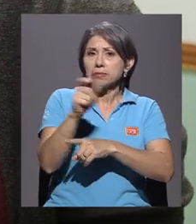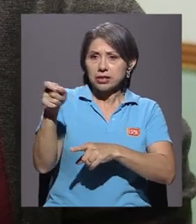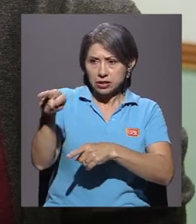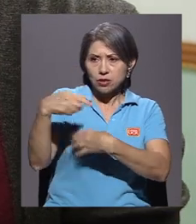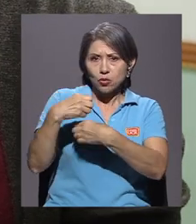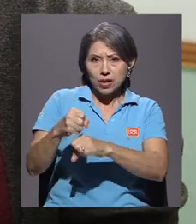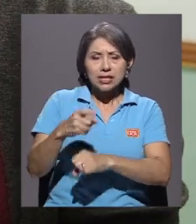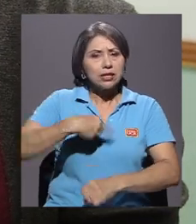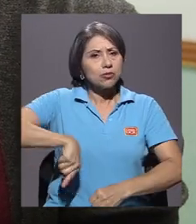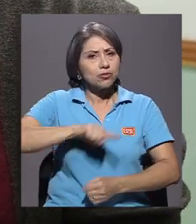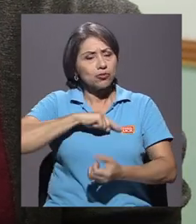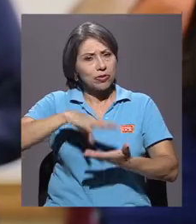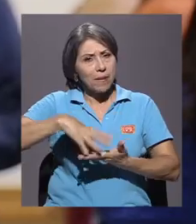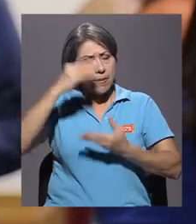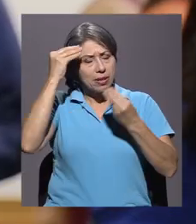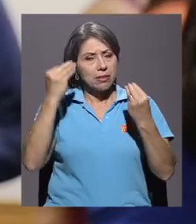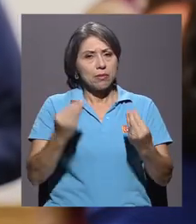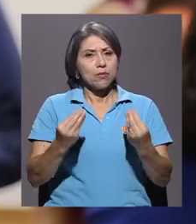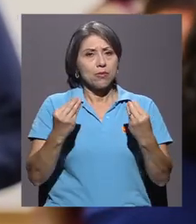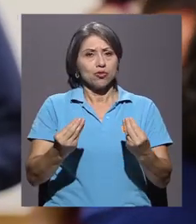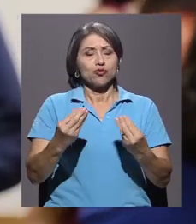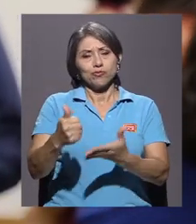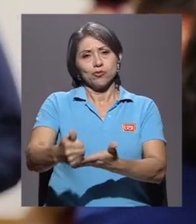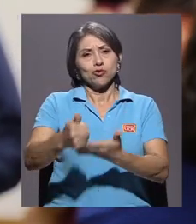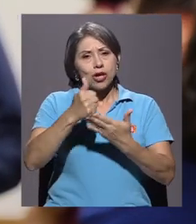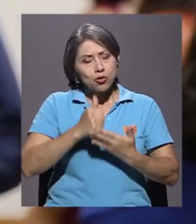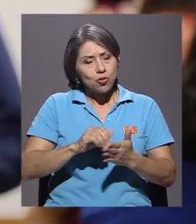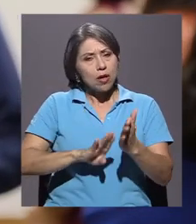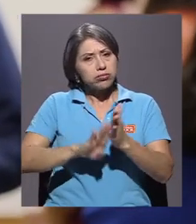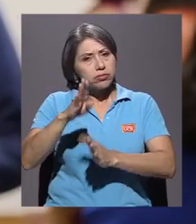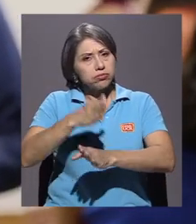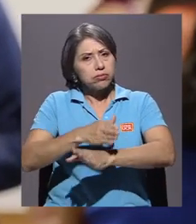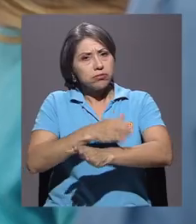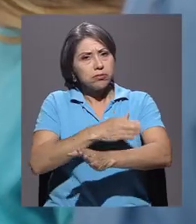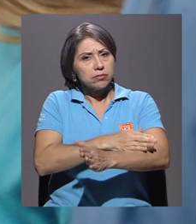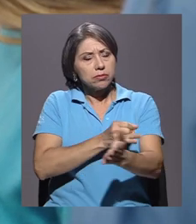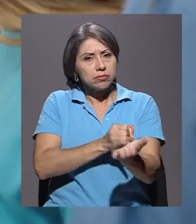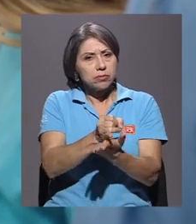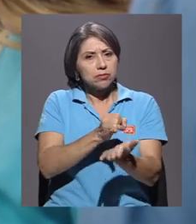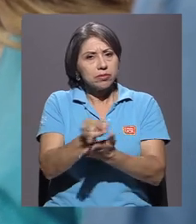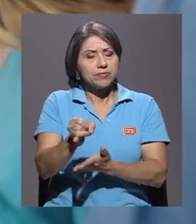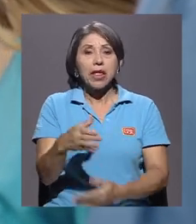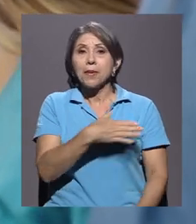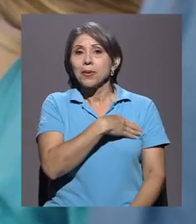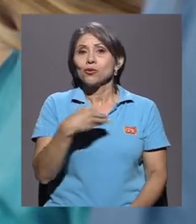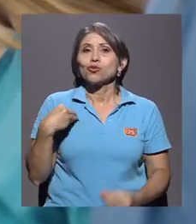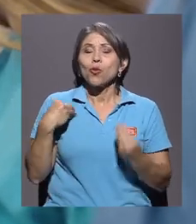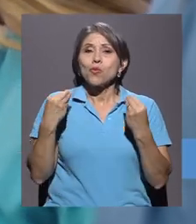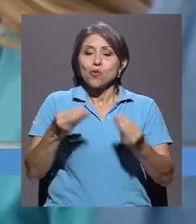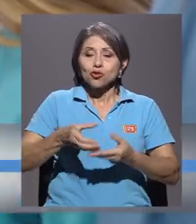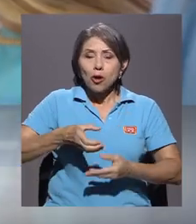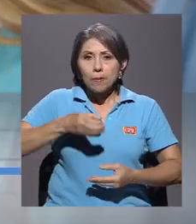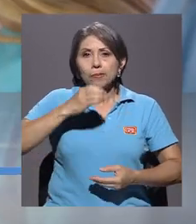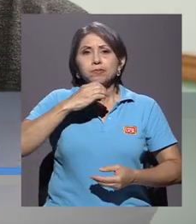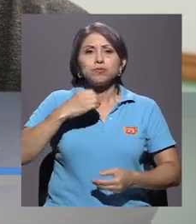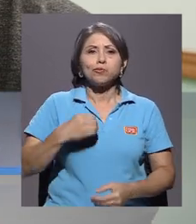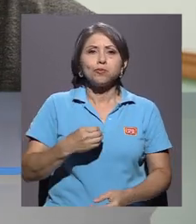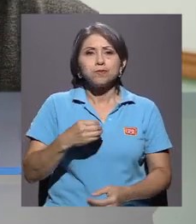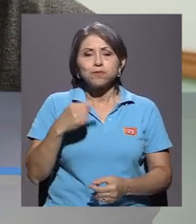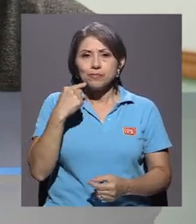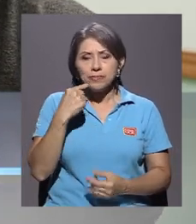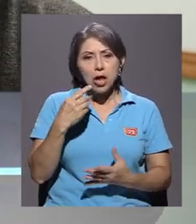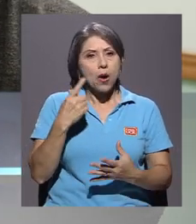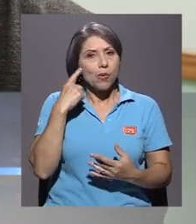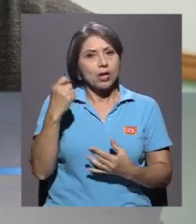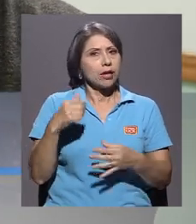esto. Esta actividad nos ayuda a crecer en toda la área investigativa. Me gustó mucho el enjuague bucal, ese porque es